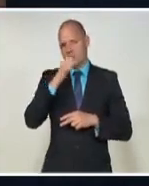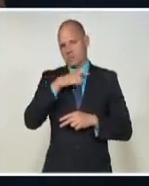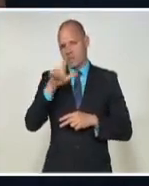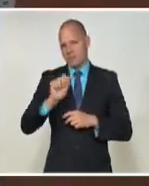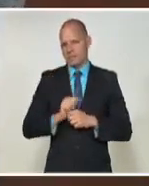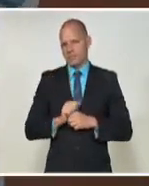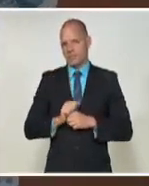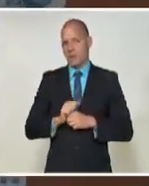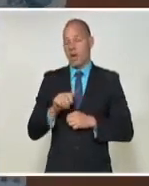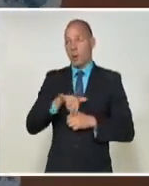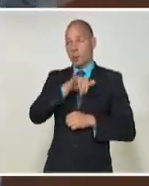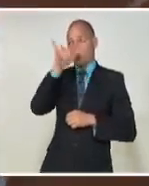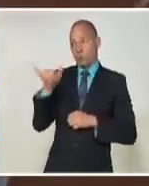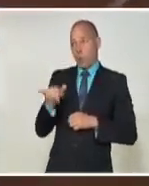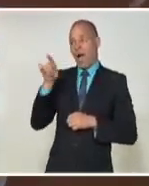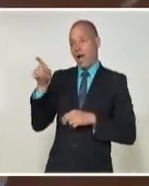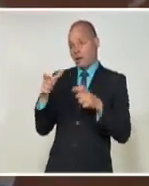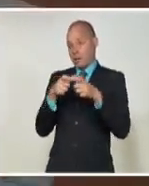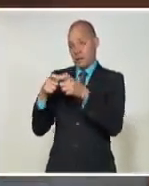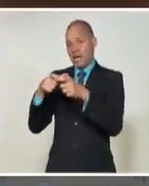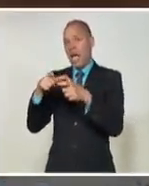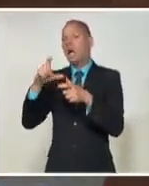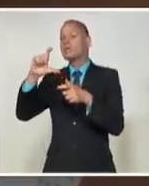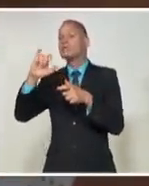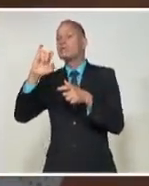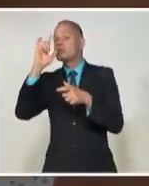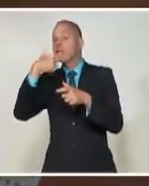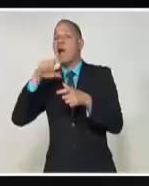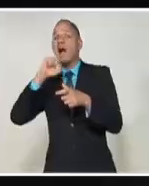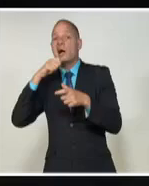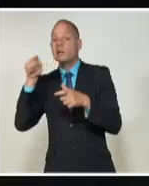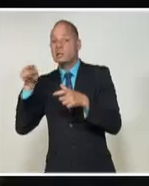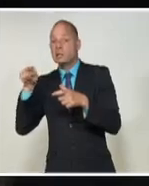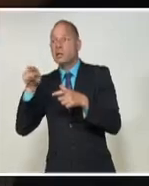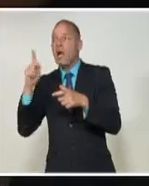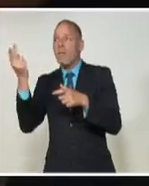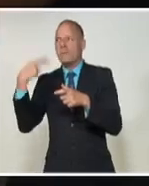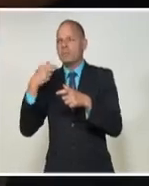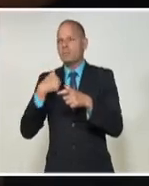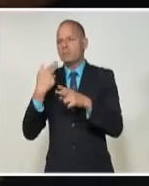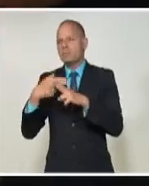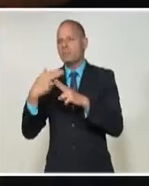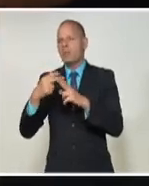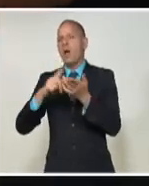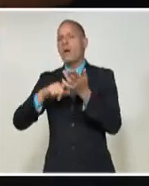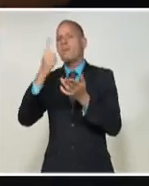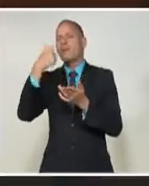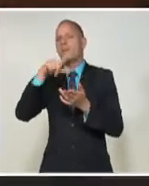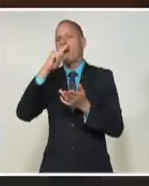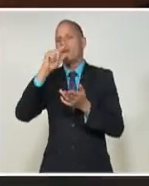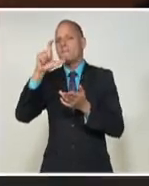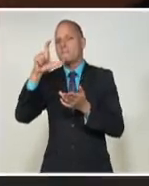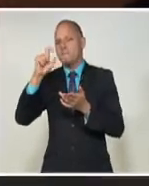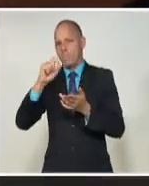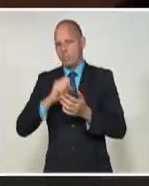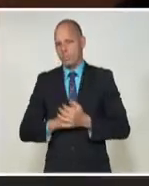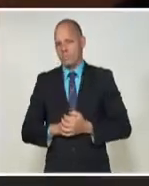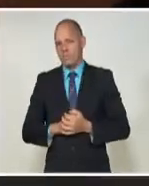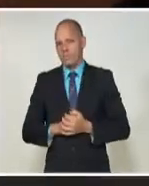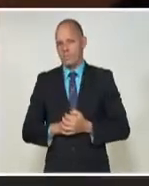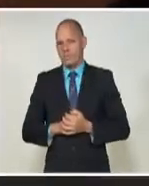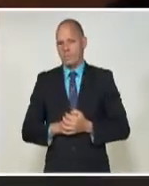primeras palabras con las que Raúl Antonio Capote comenzó a contarnos una historia marcada sobre todo por el silencio.